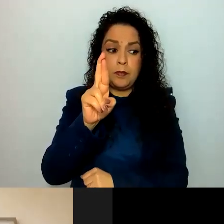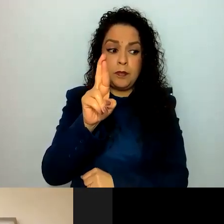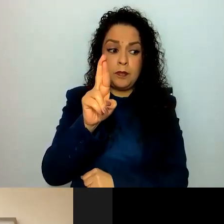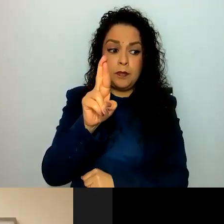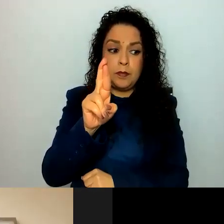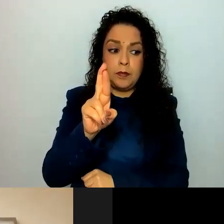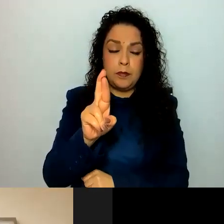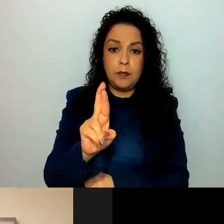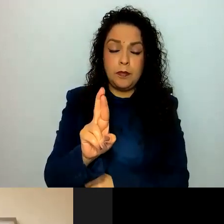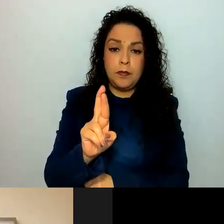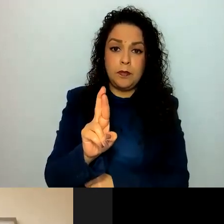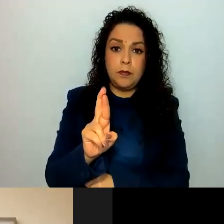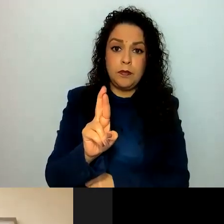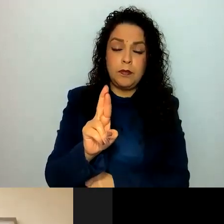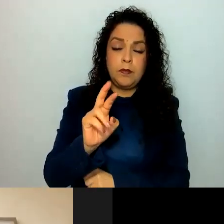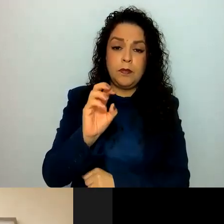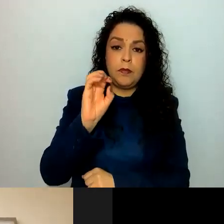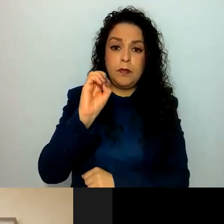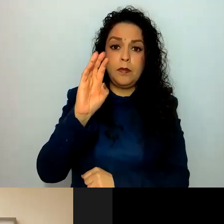de folio